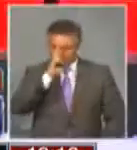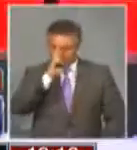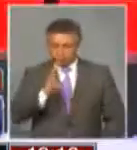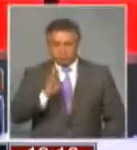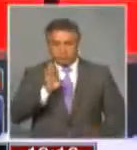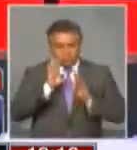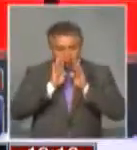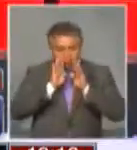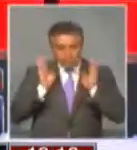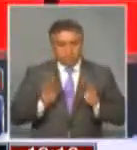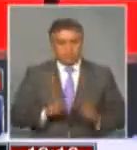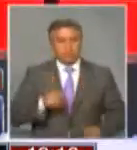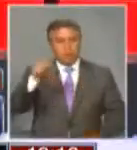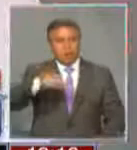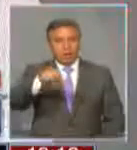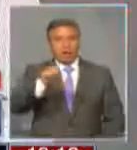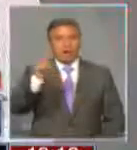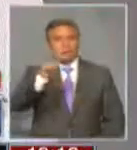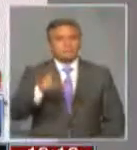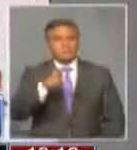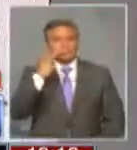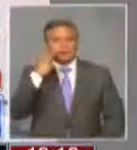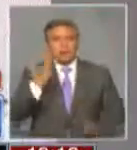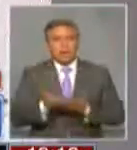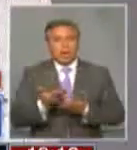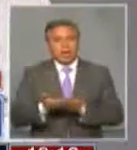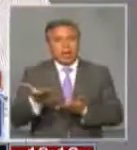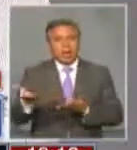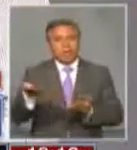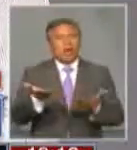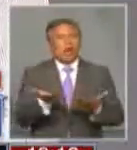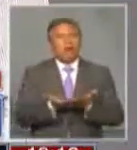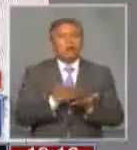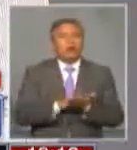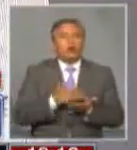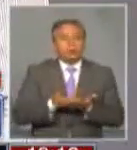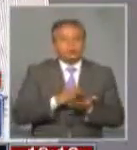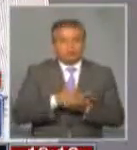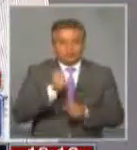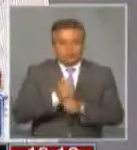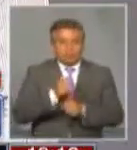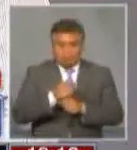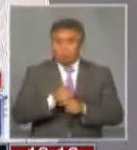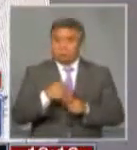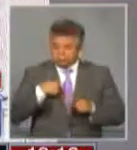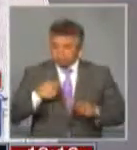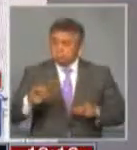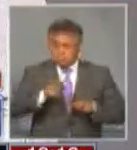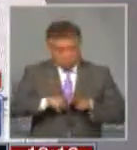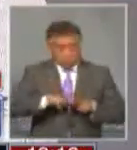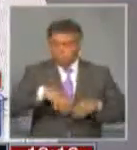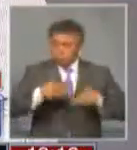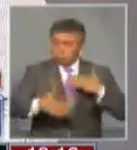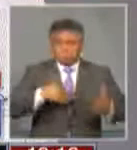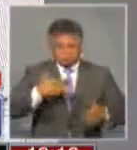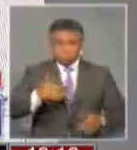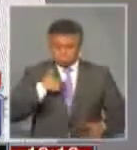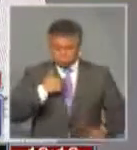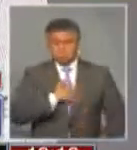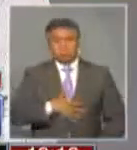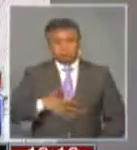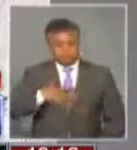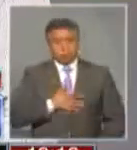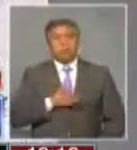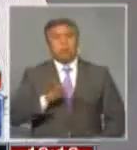actual administración de impuestos internos? Yo creo que las cosas se están haciendo y por eso estamos bastante satisfechos. Esperemos que se siga